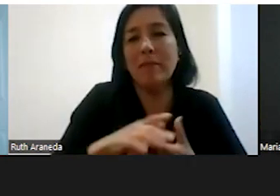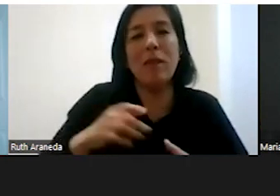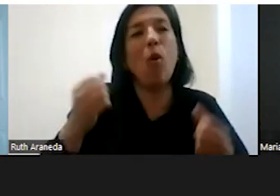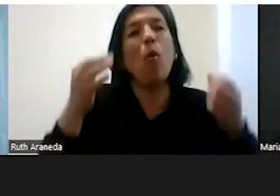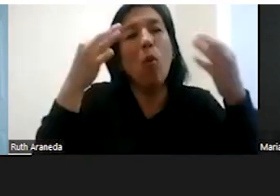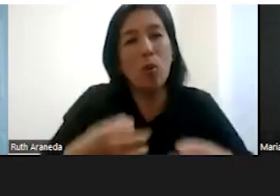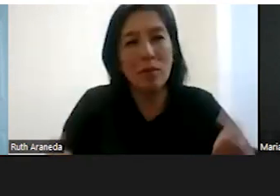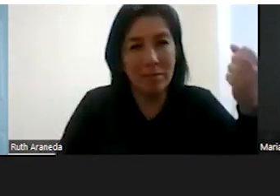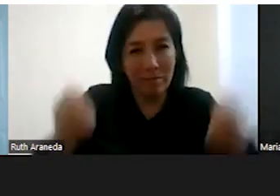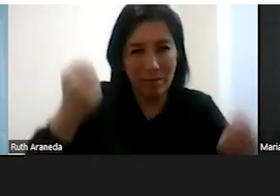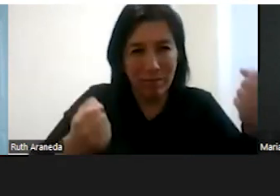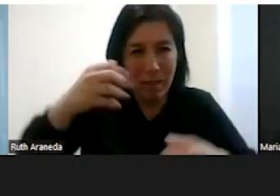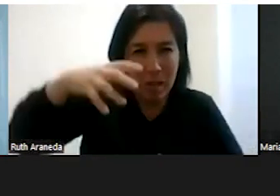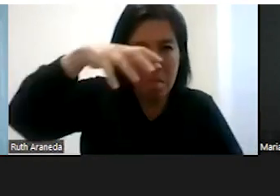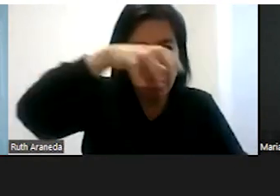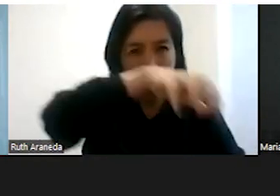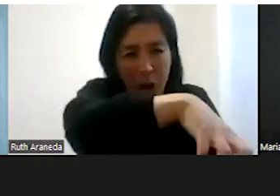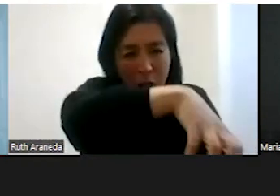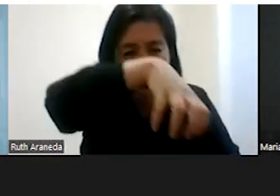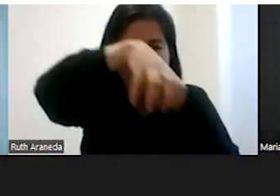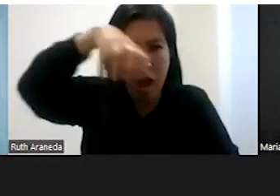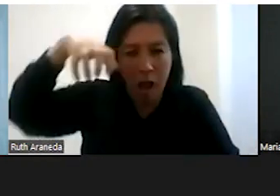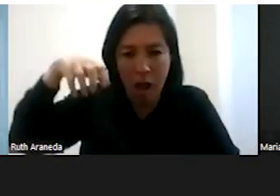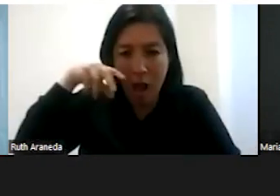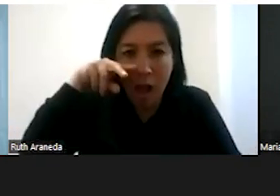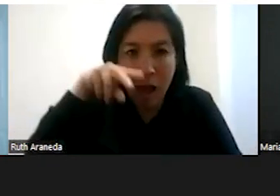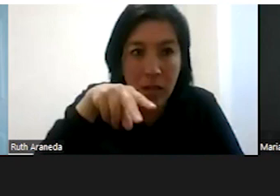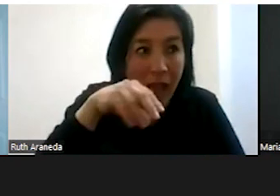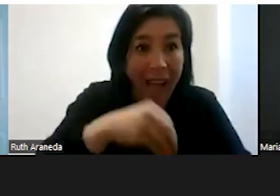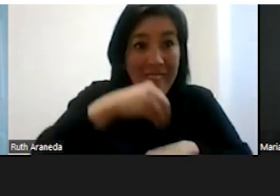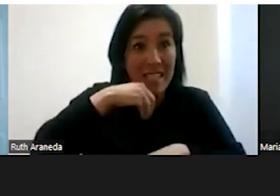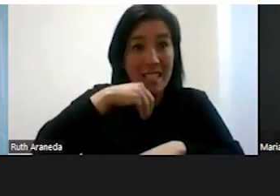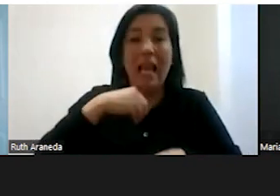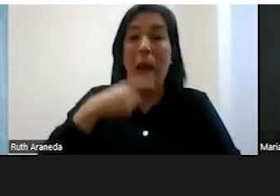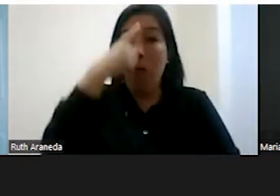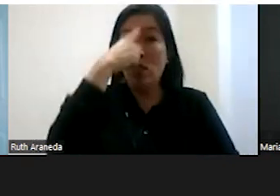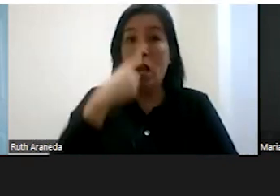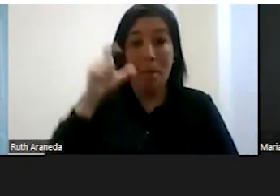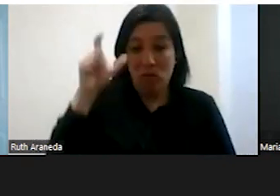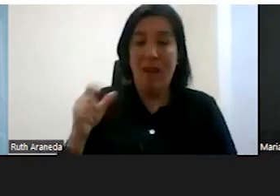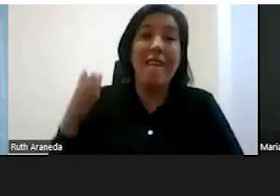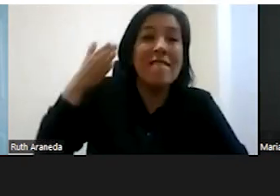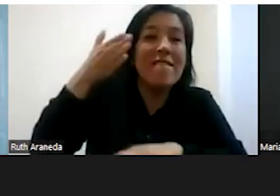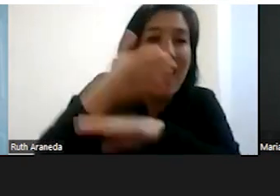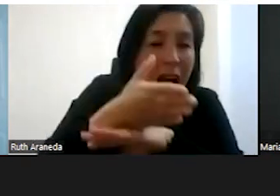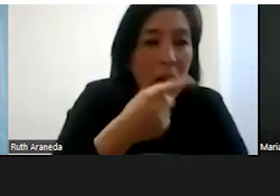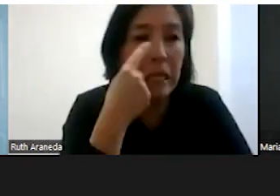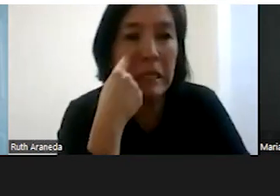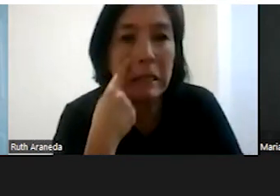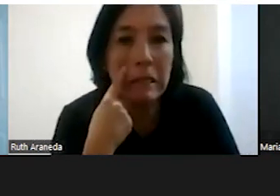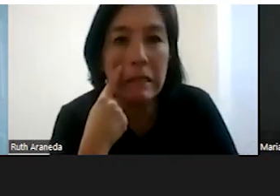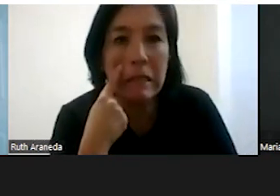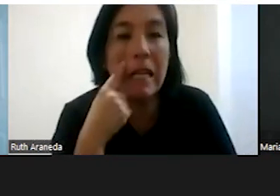8. Ahí no había ningún estudio previo, pero eso es lo que dice la ley. Por el solo ministerio de la ley, todo eso es patrimonio